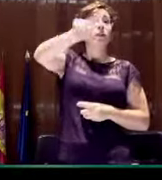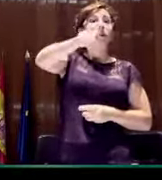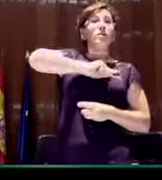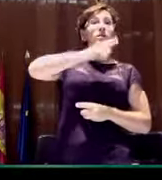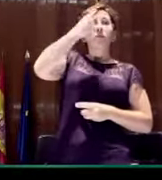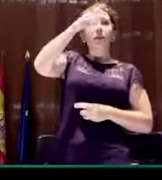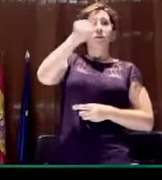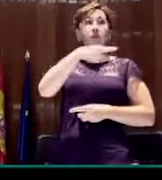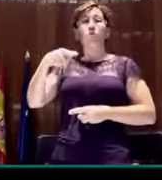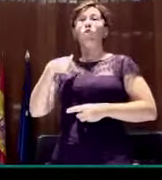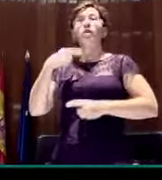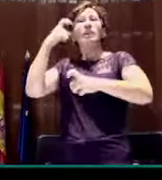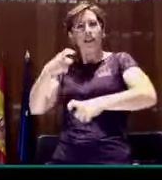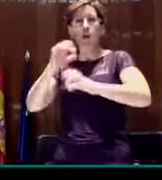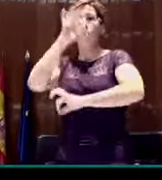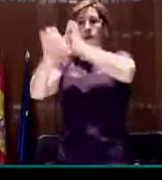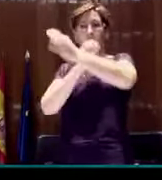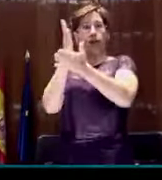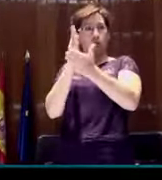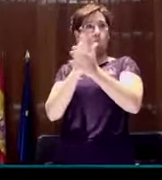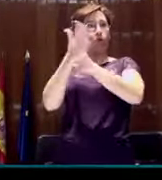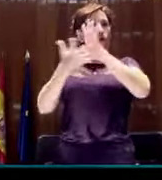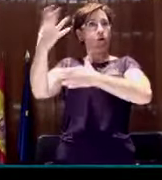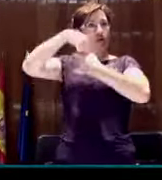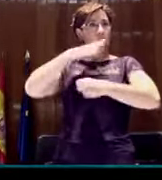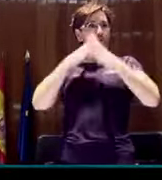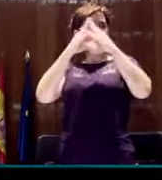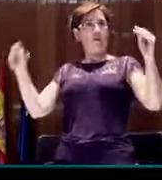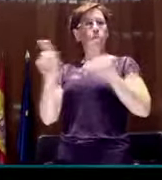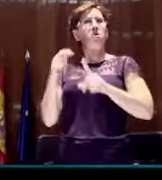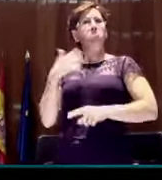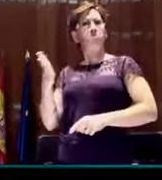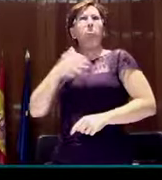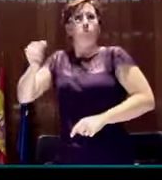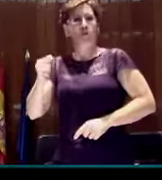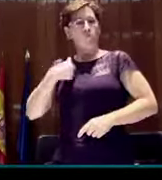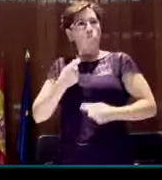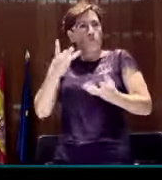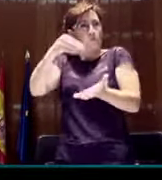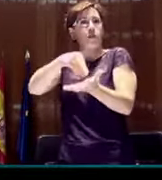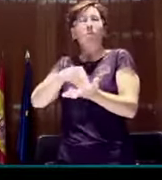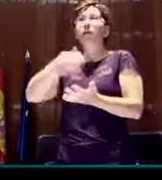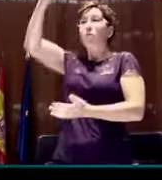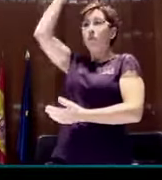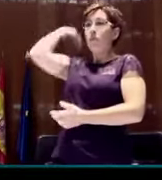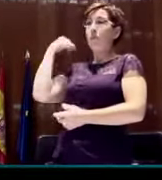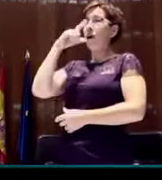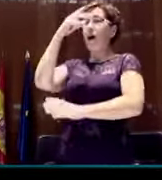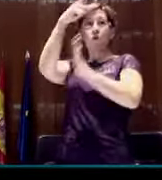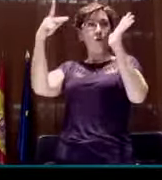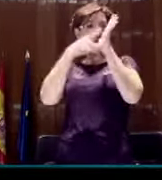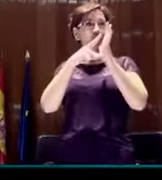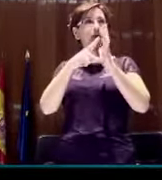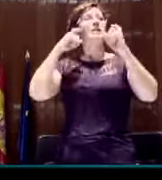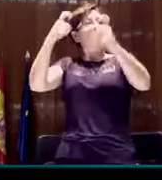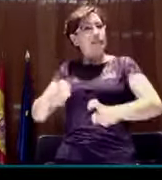a organizar cursos de lengua de signos en mi universidad. Fui bastante osado. Ya desde el año 2000 empecé a organizar